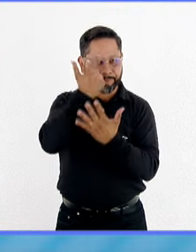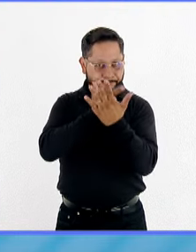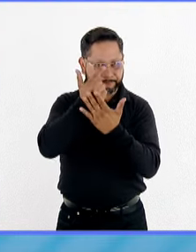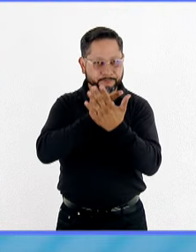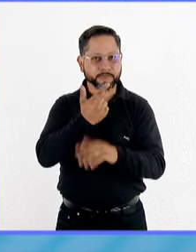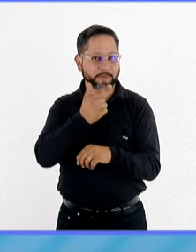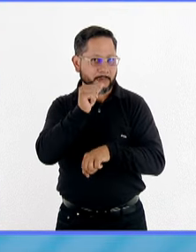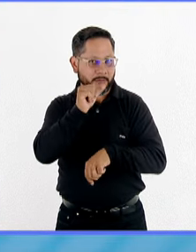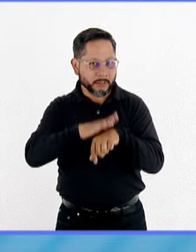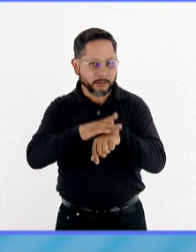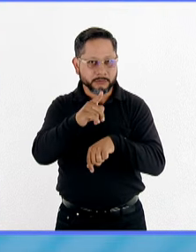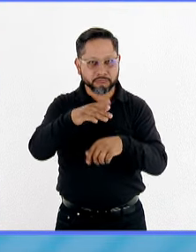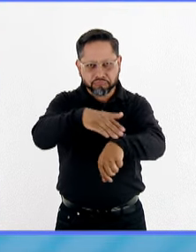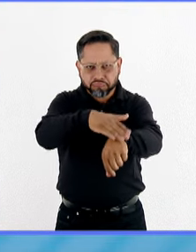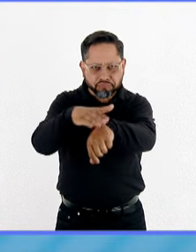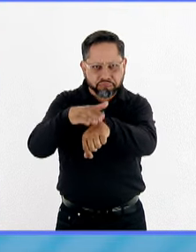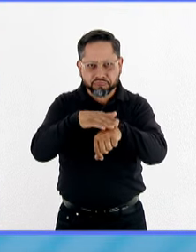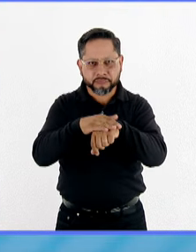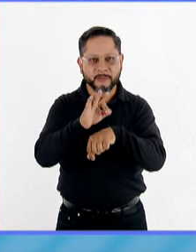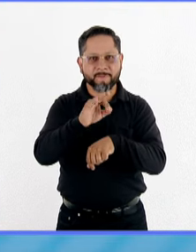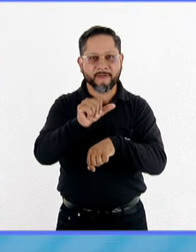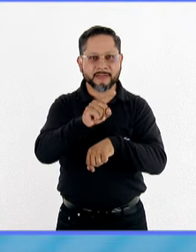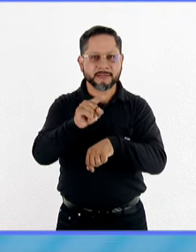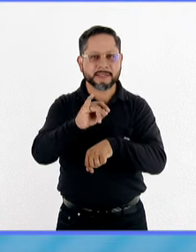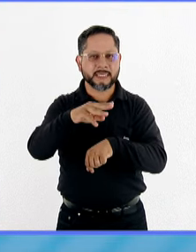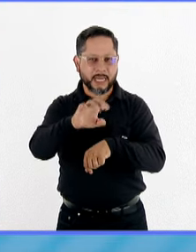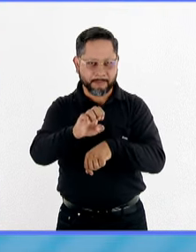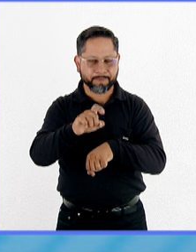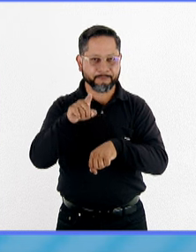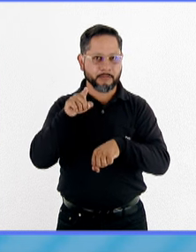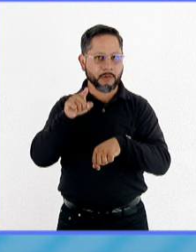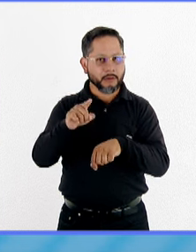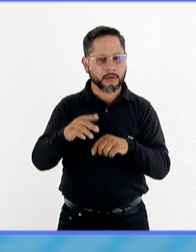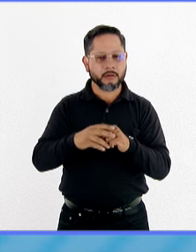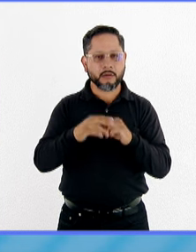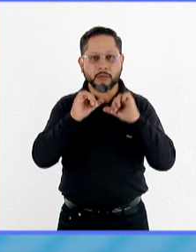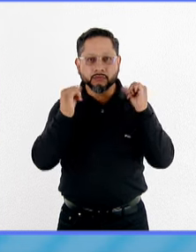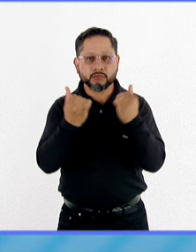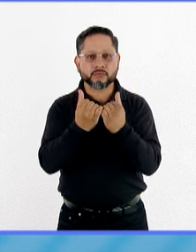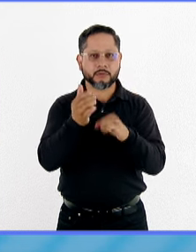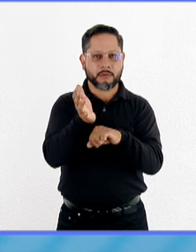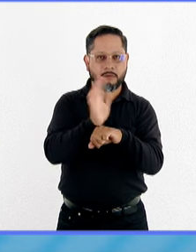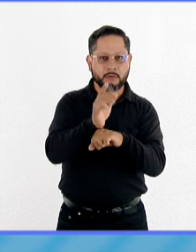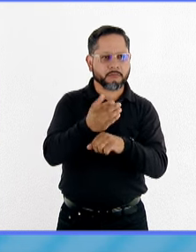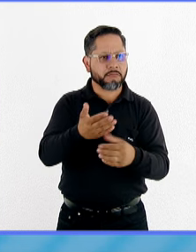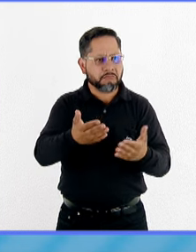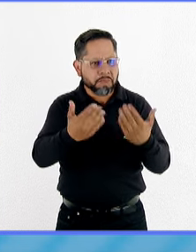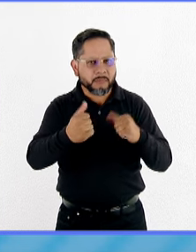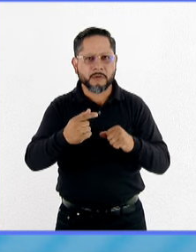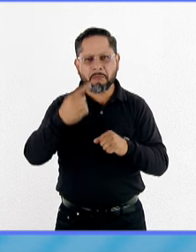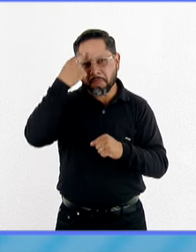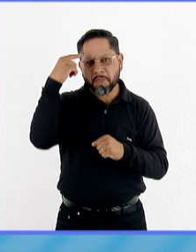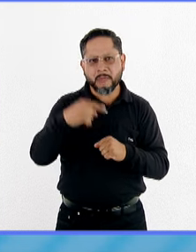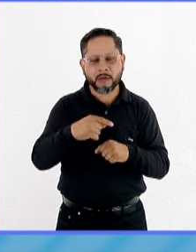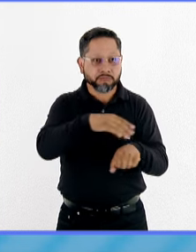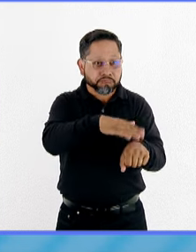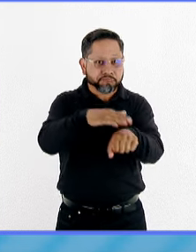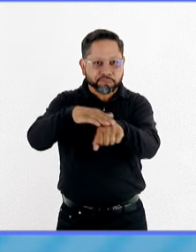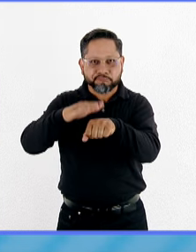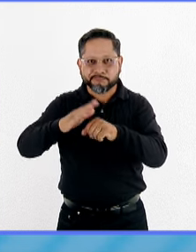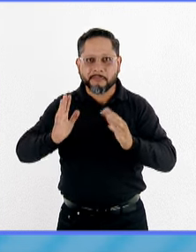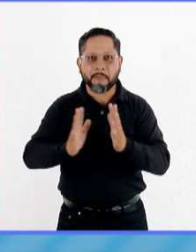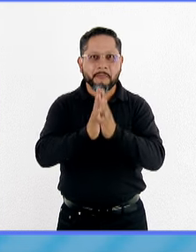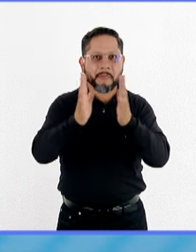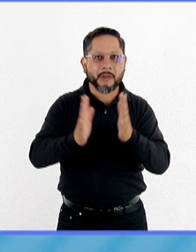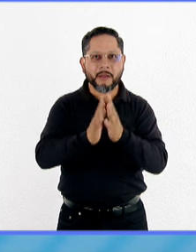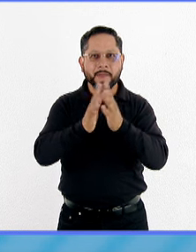estudiantes a la segunda edición de Fanzine SADCB de la Sociedad de Artistas de Creación Variable. Se trata de una convocatoria para